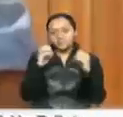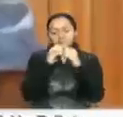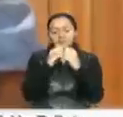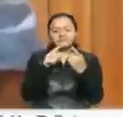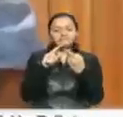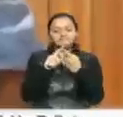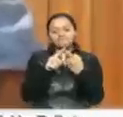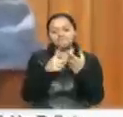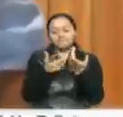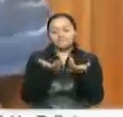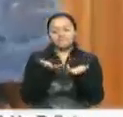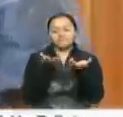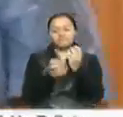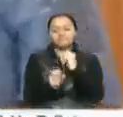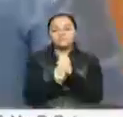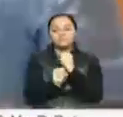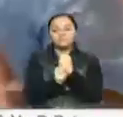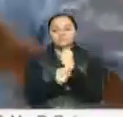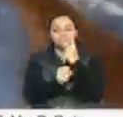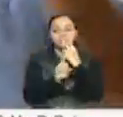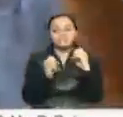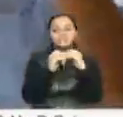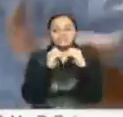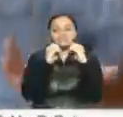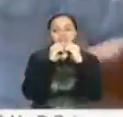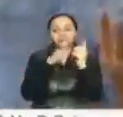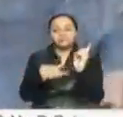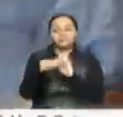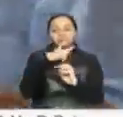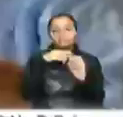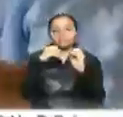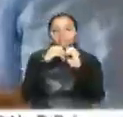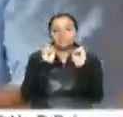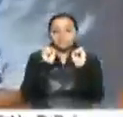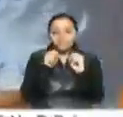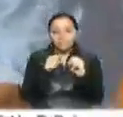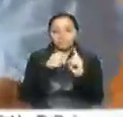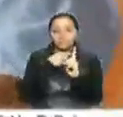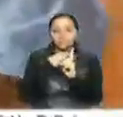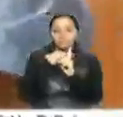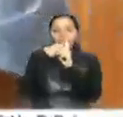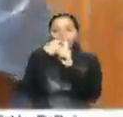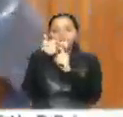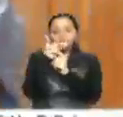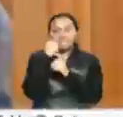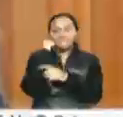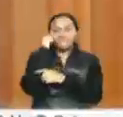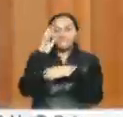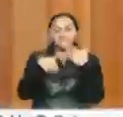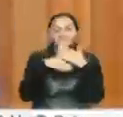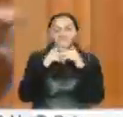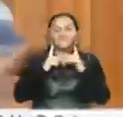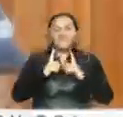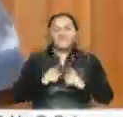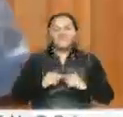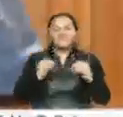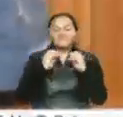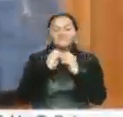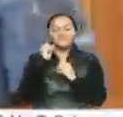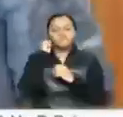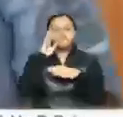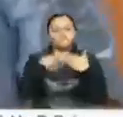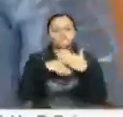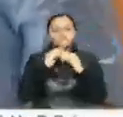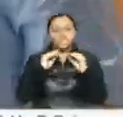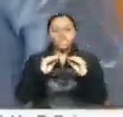aula hospitalaria, tengamos docentes hospitalarios y podamos hacer que esto, que es el derecho a la salud y esto que es el derecho a la